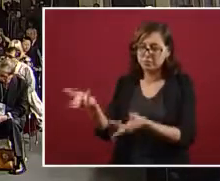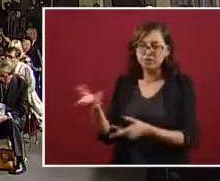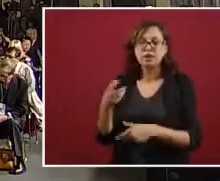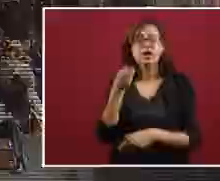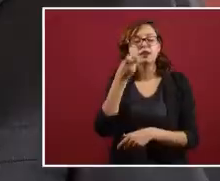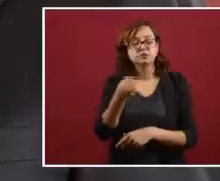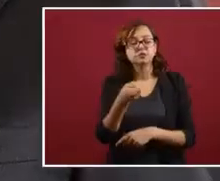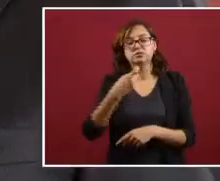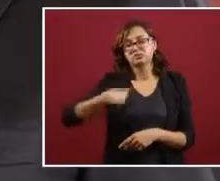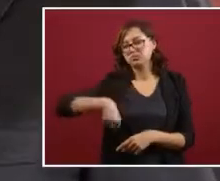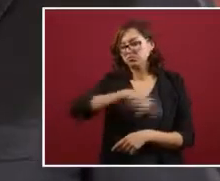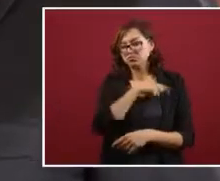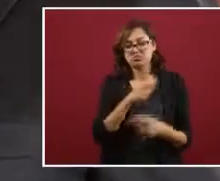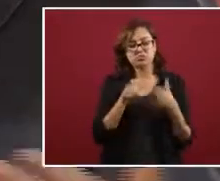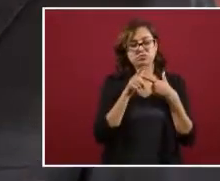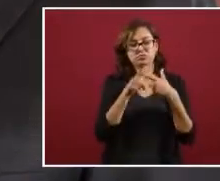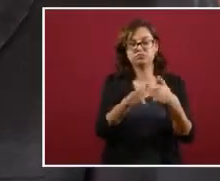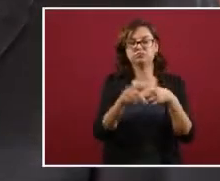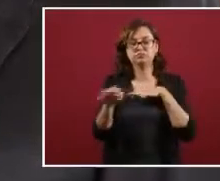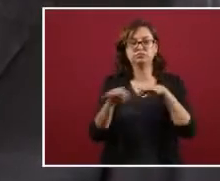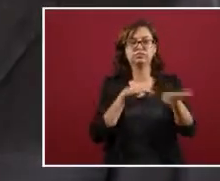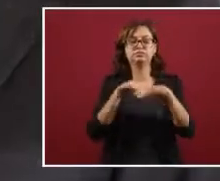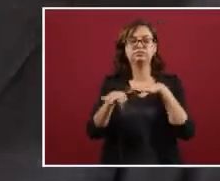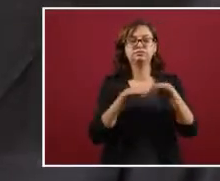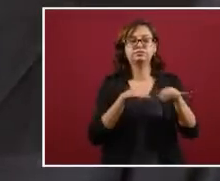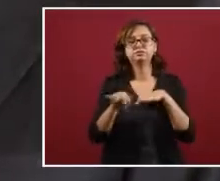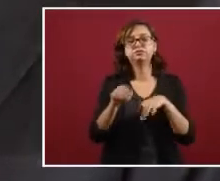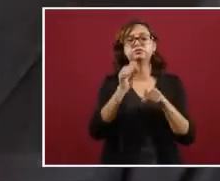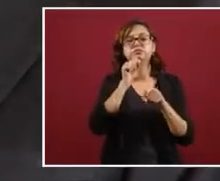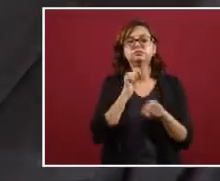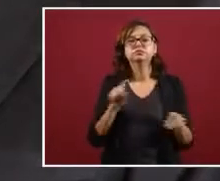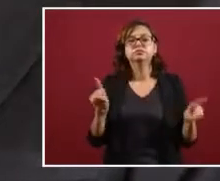vamos a continuar. Y también